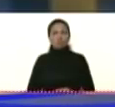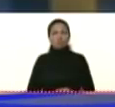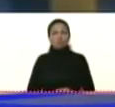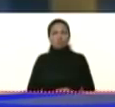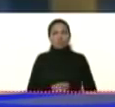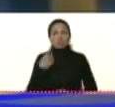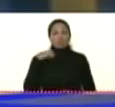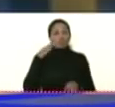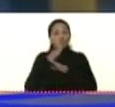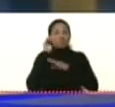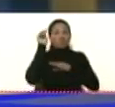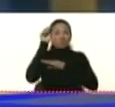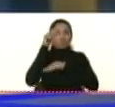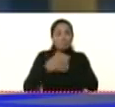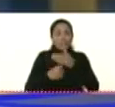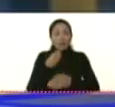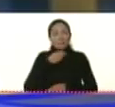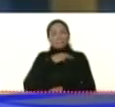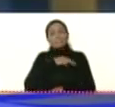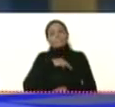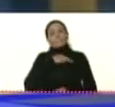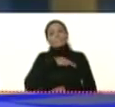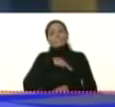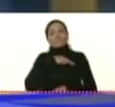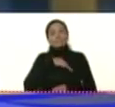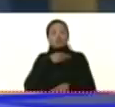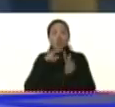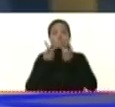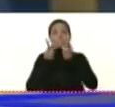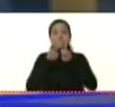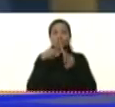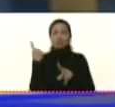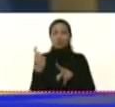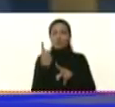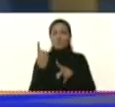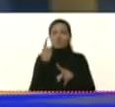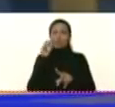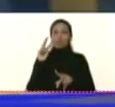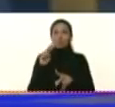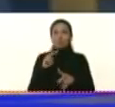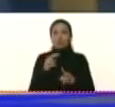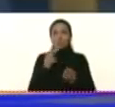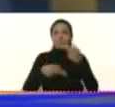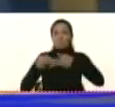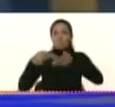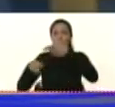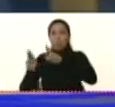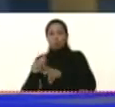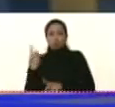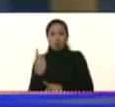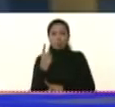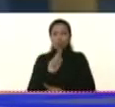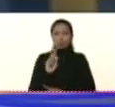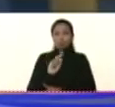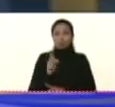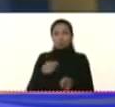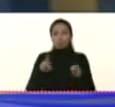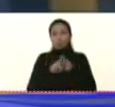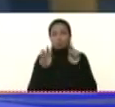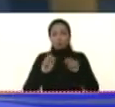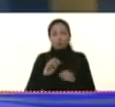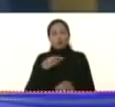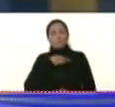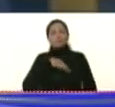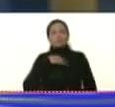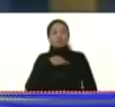Tenemos que ir mucho más allá. La Gran Misión Vivienda Venezuela no solamente es cemento y cabilla. No, la Gran Misión